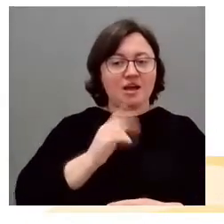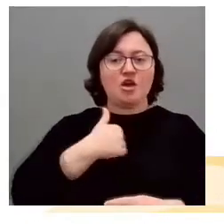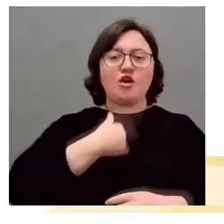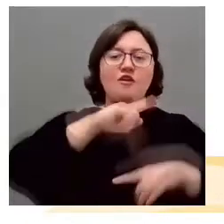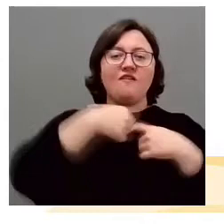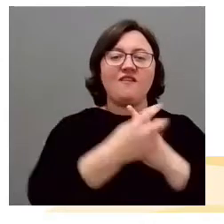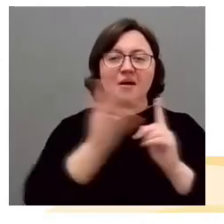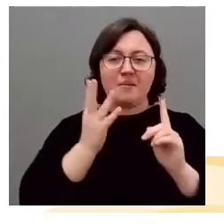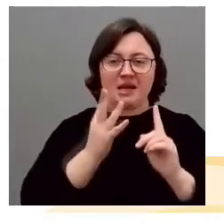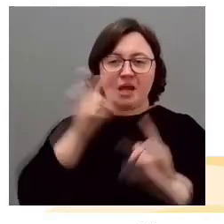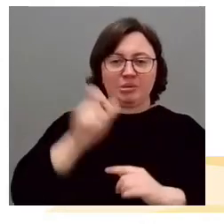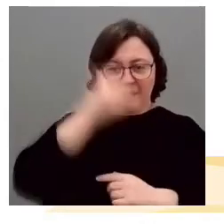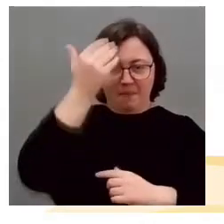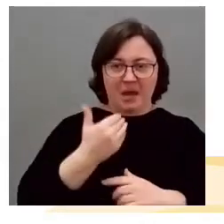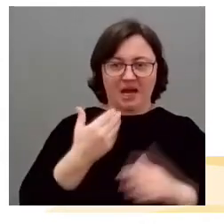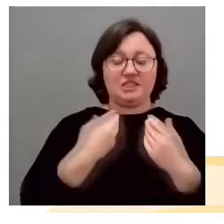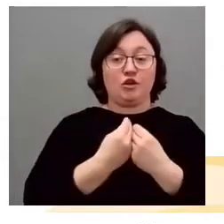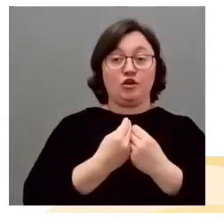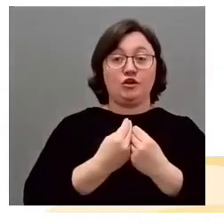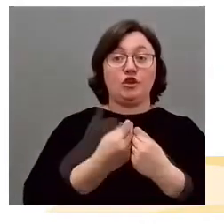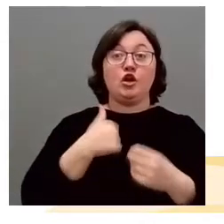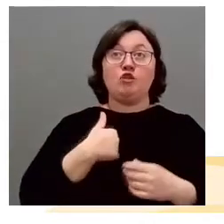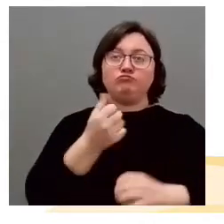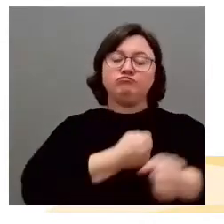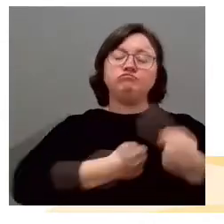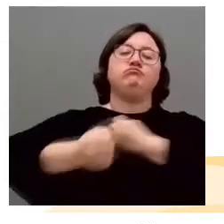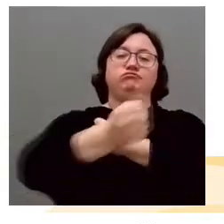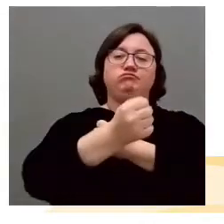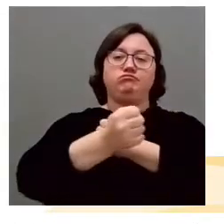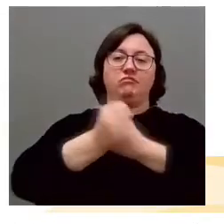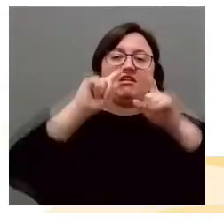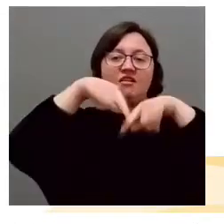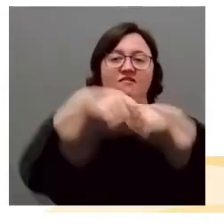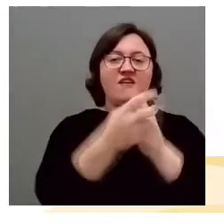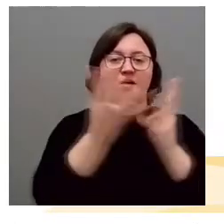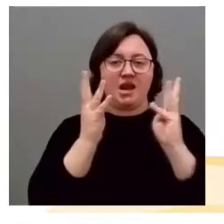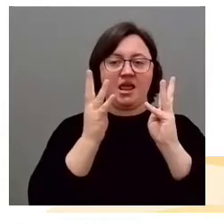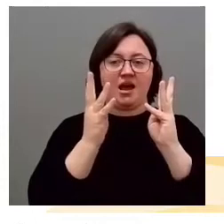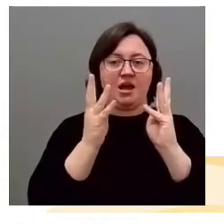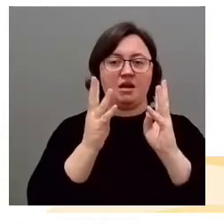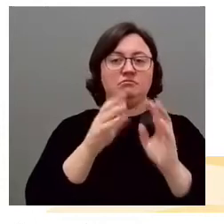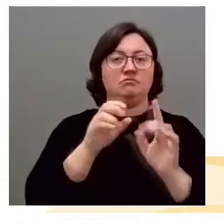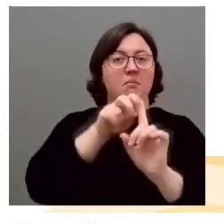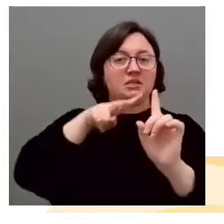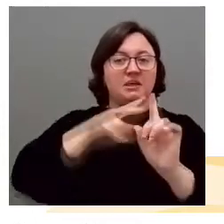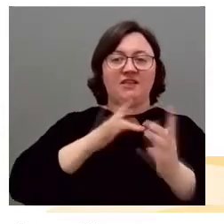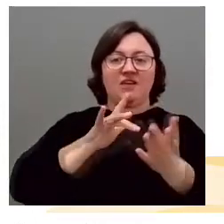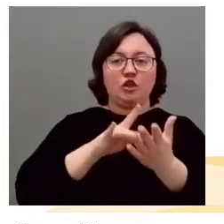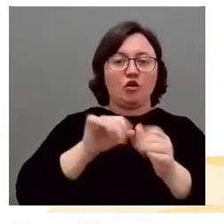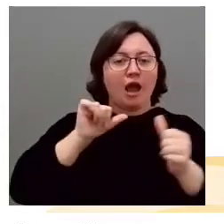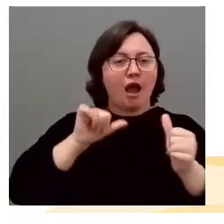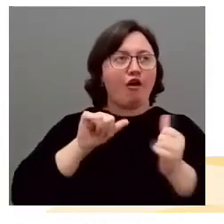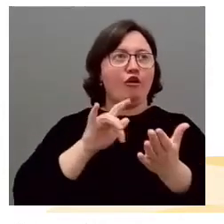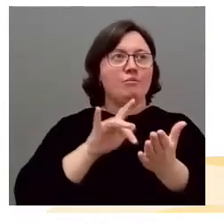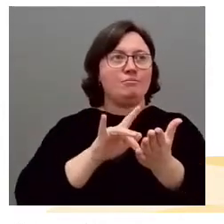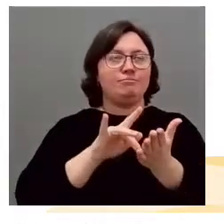quiero estar en ese papel de las familias. Cada uno habla desde la perspectiva, de lo que han hecho, pero las